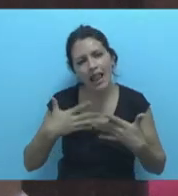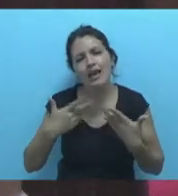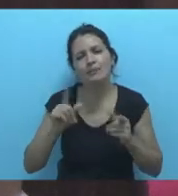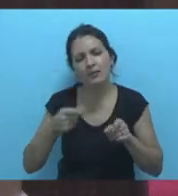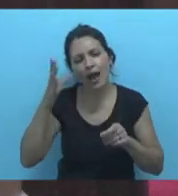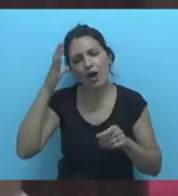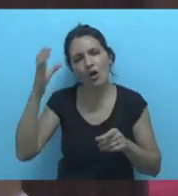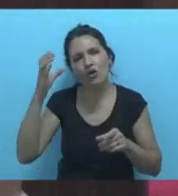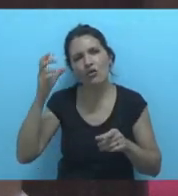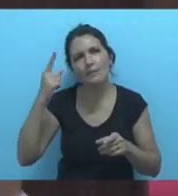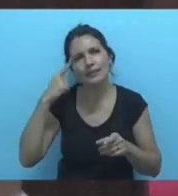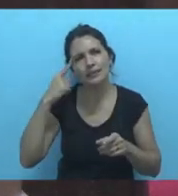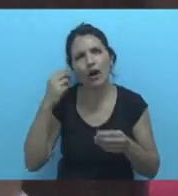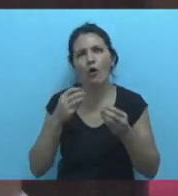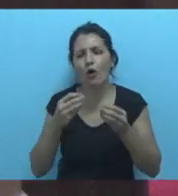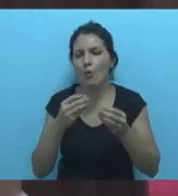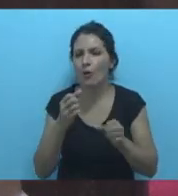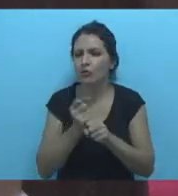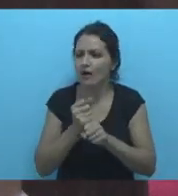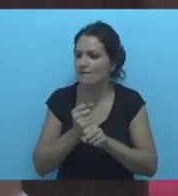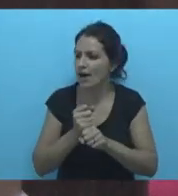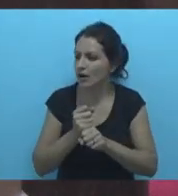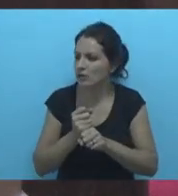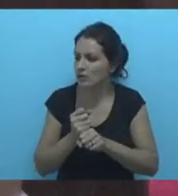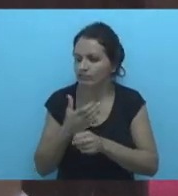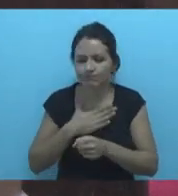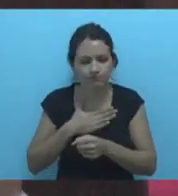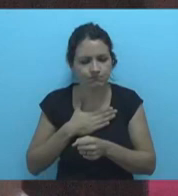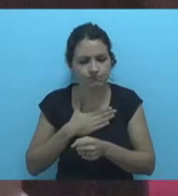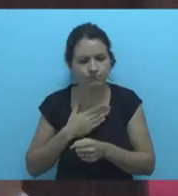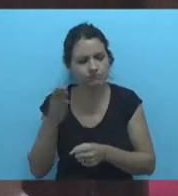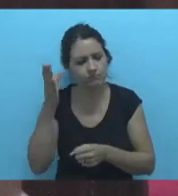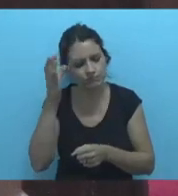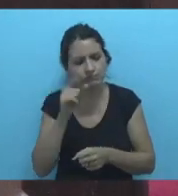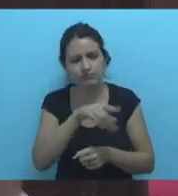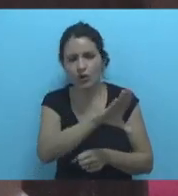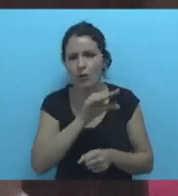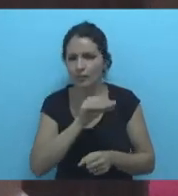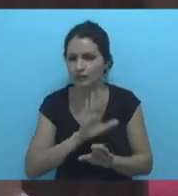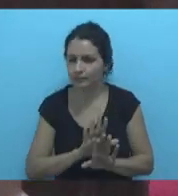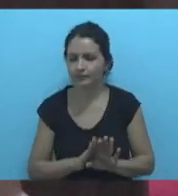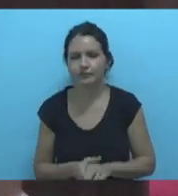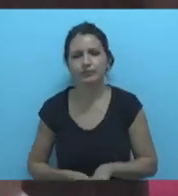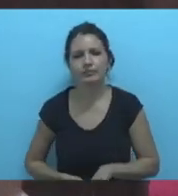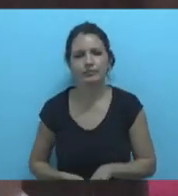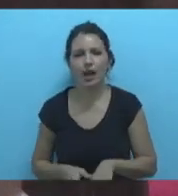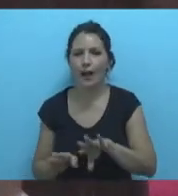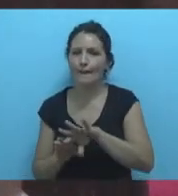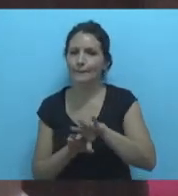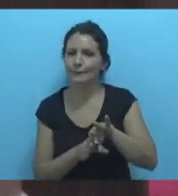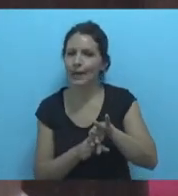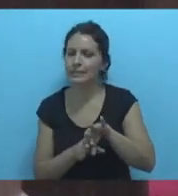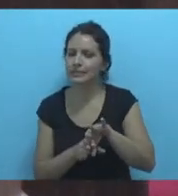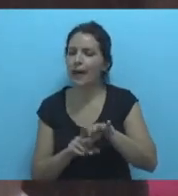recordarlas cada vez que pensemos en qué ejercicio de la política estamos haciendo. Después tuve el